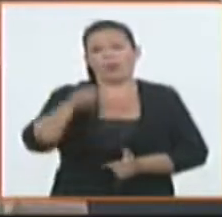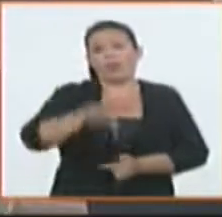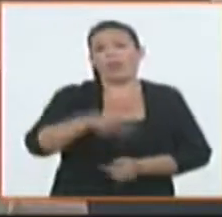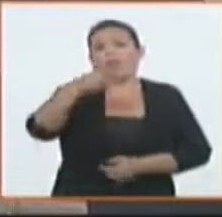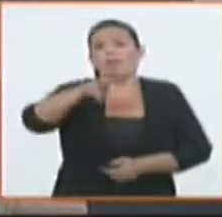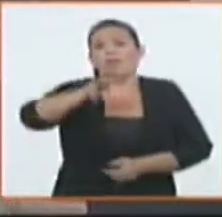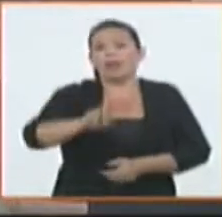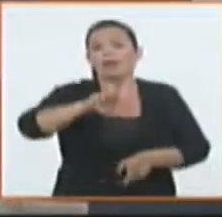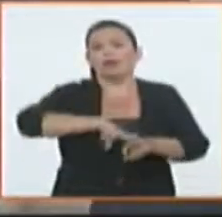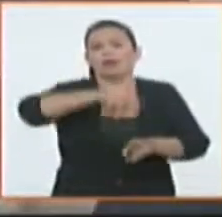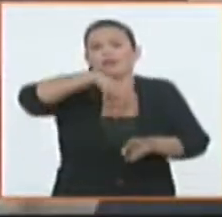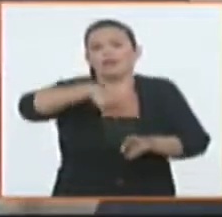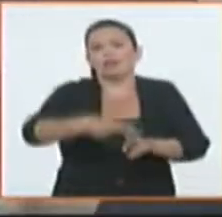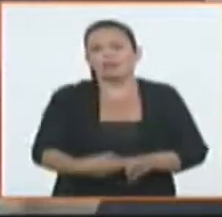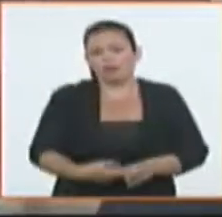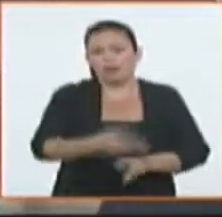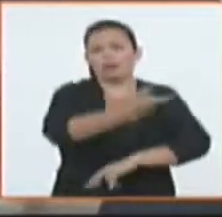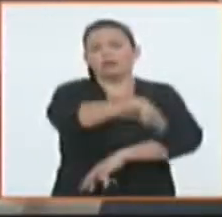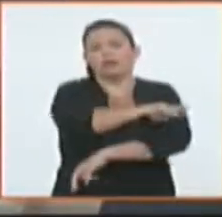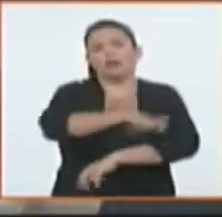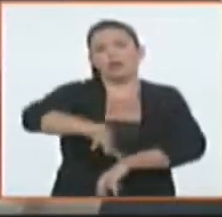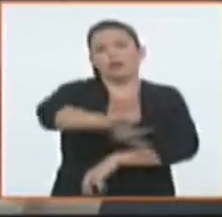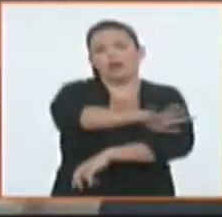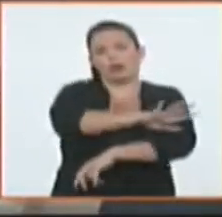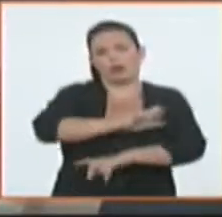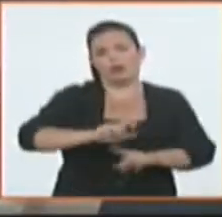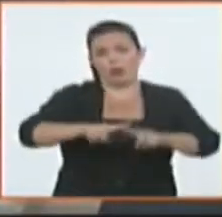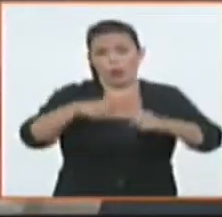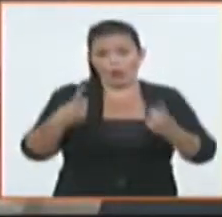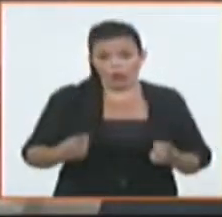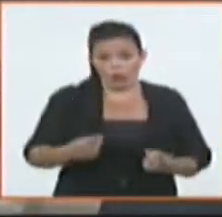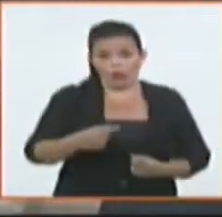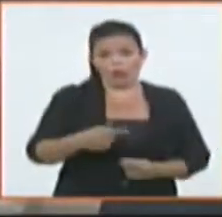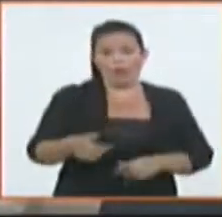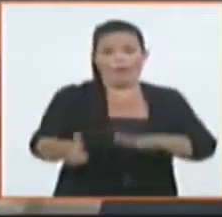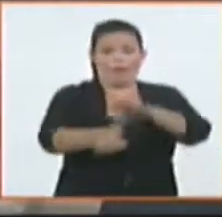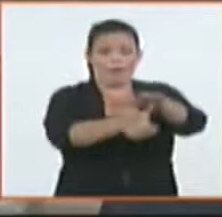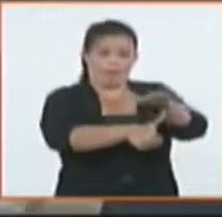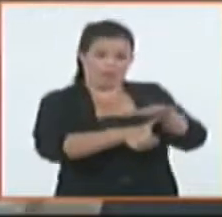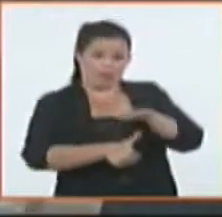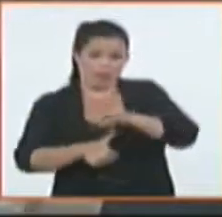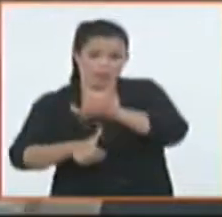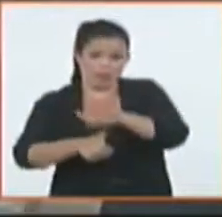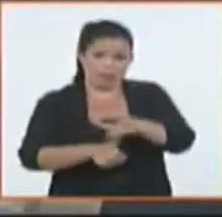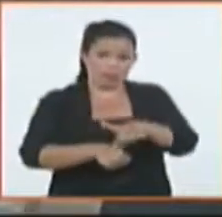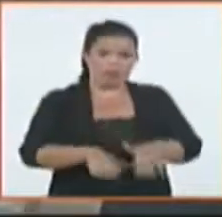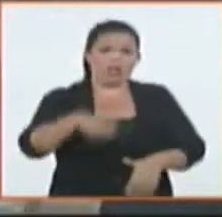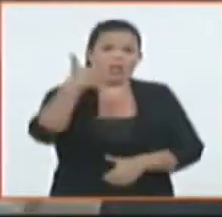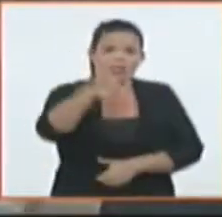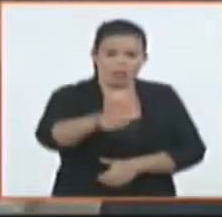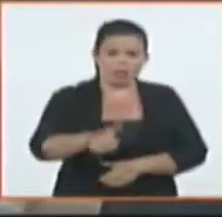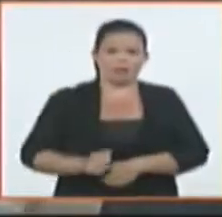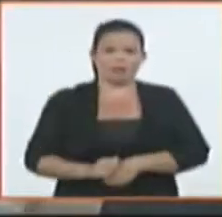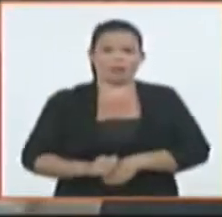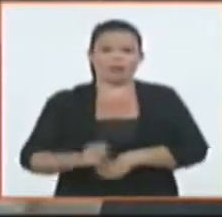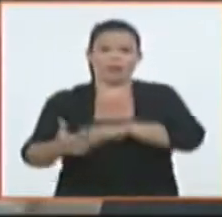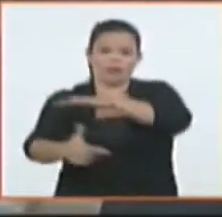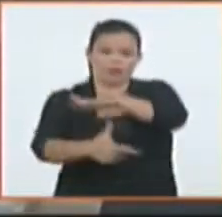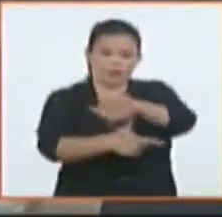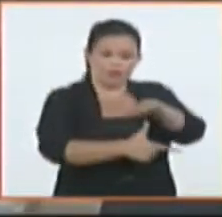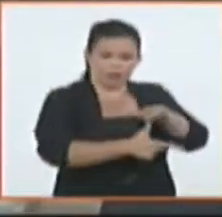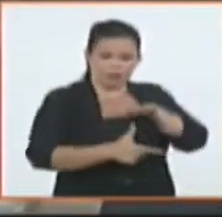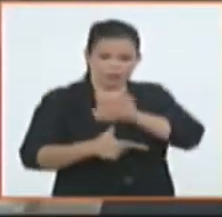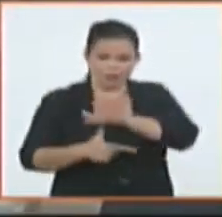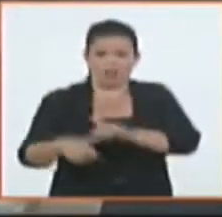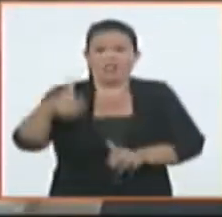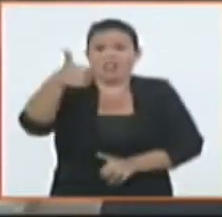por el pueblo en ese Consejo Provincial de Gobierno. Más 10 intendentes, serían 30, más